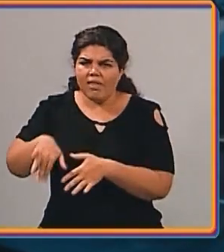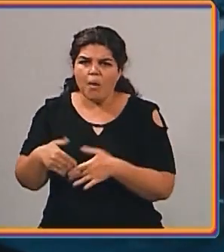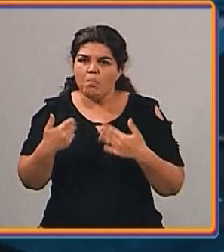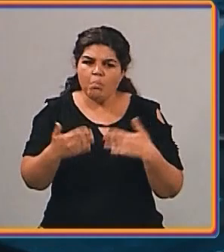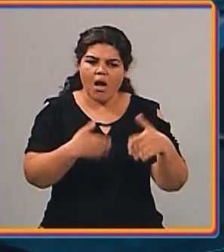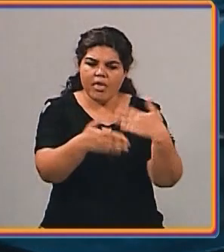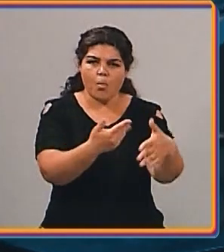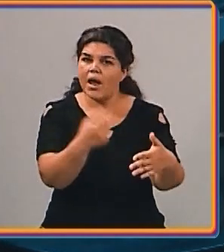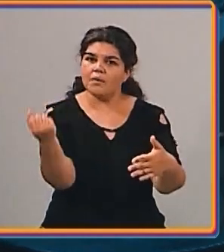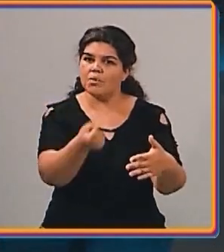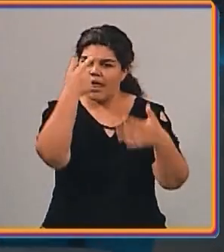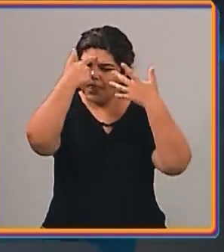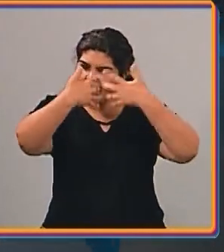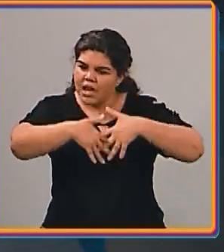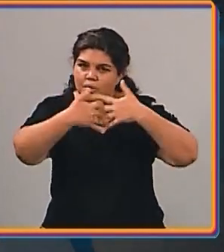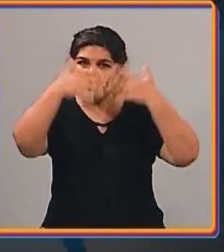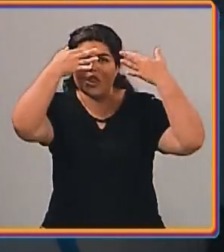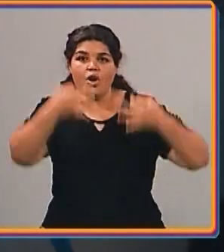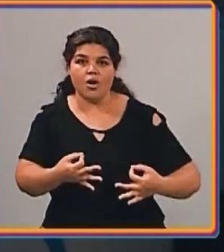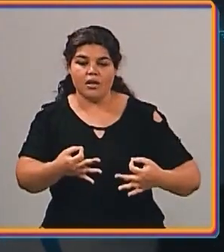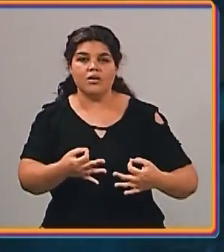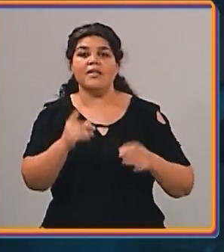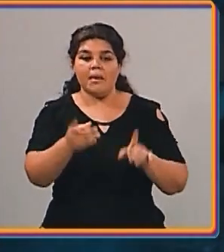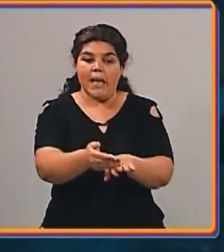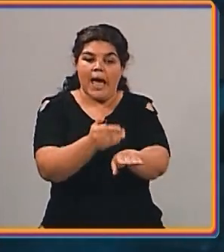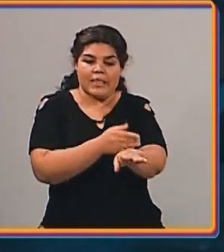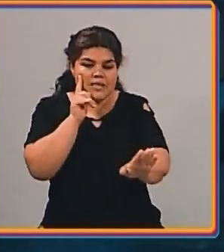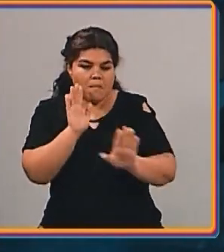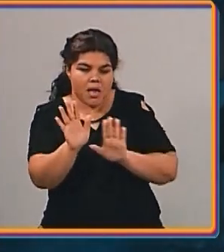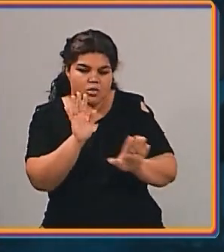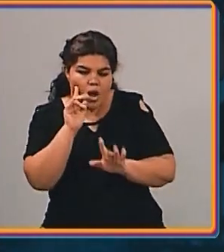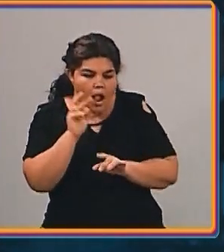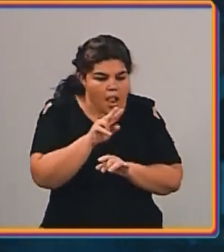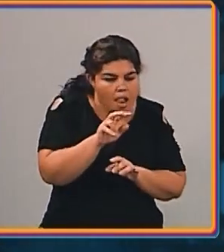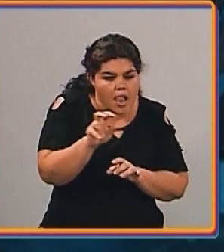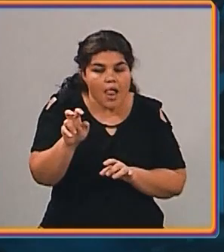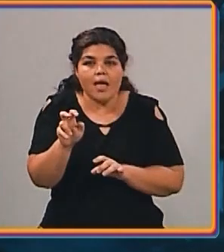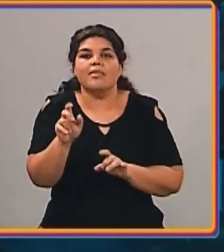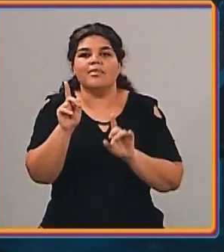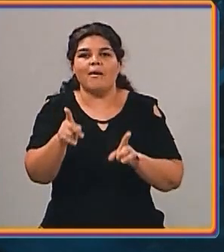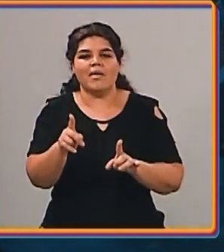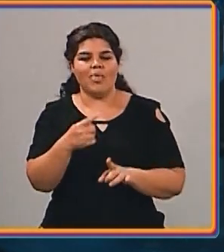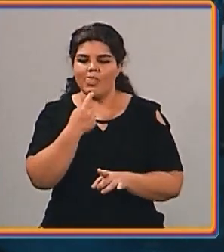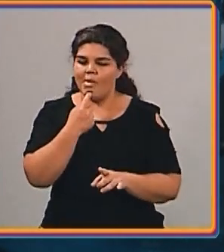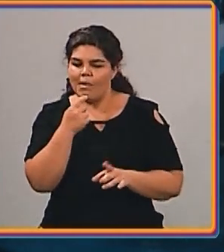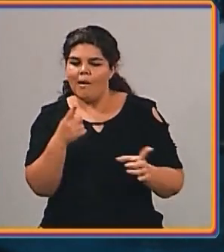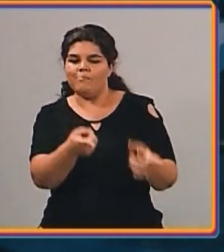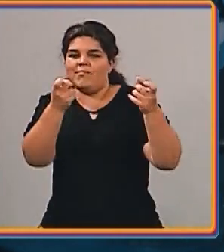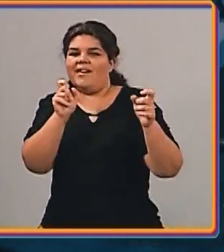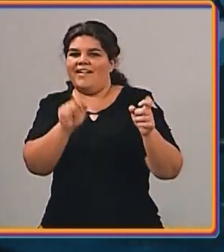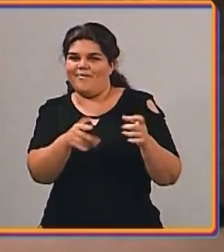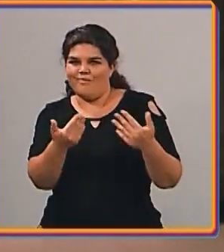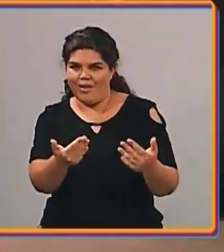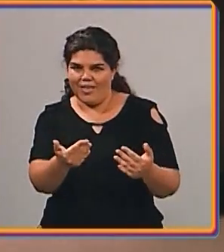el razonamiento lógico, la anticipación y la deducción. Por eso, muchos de estos juegos sirven para aprender conceptos